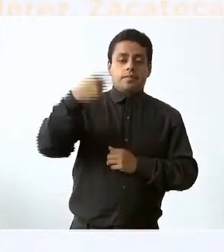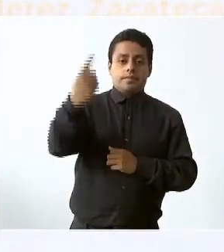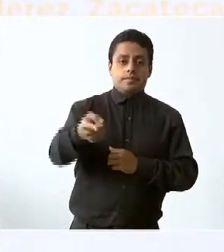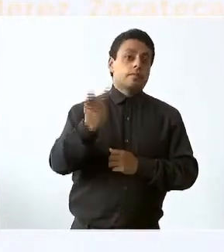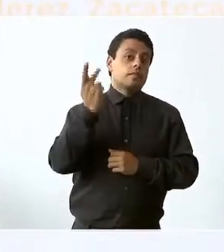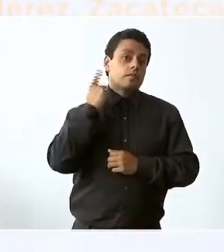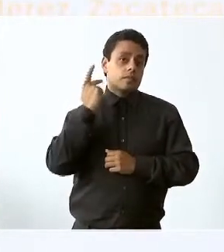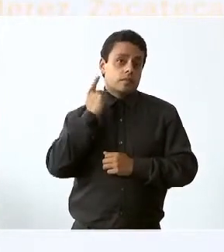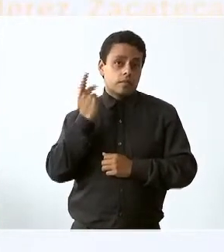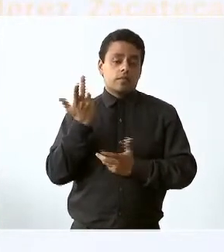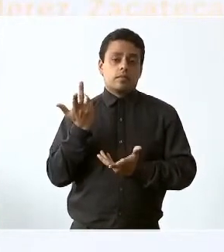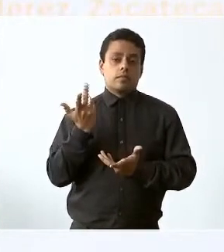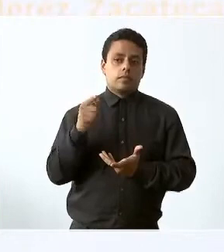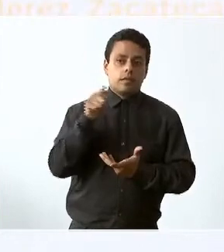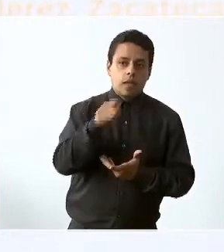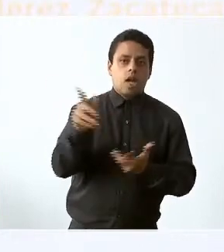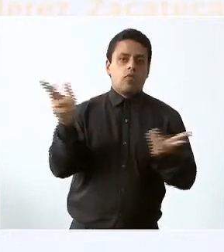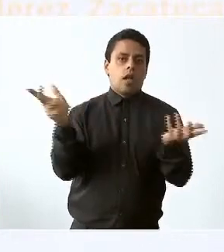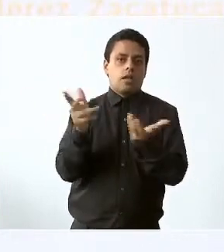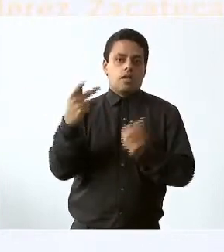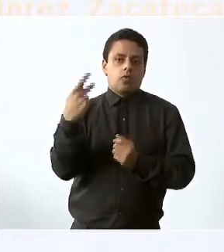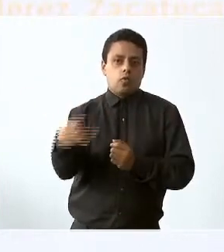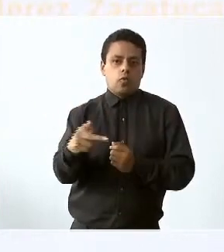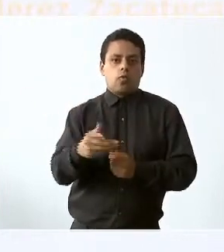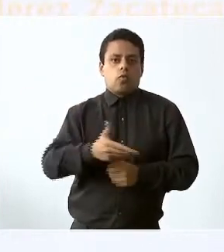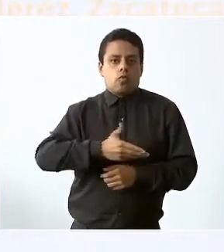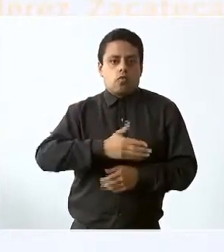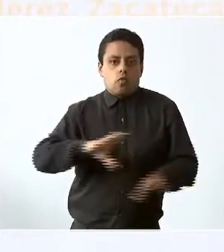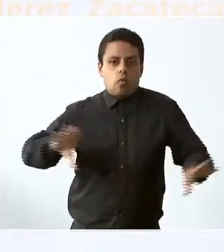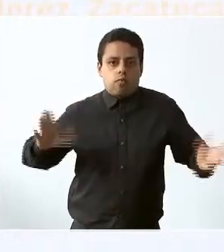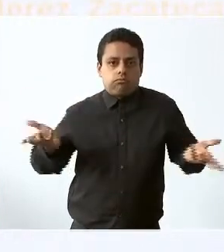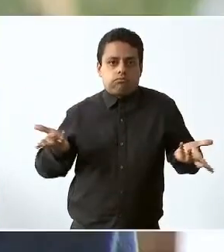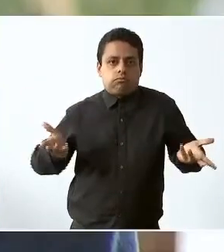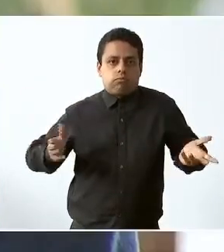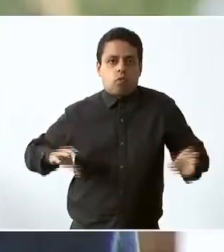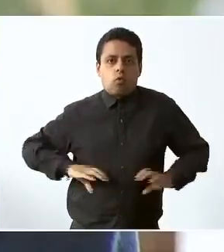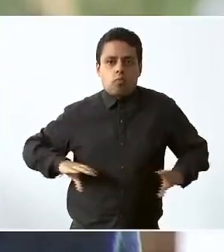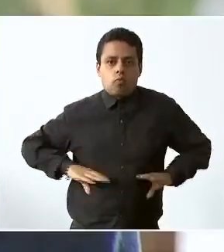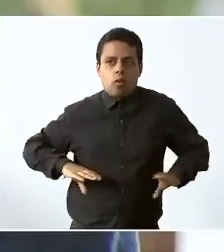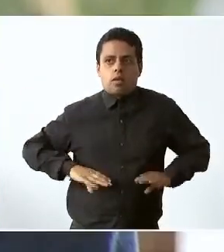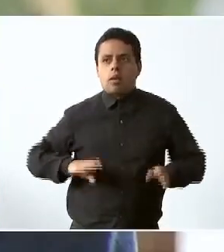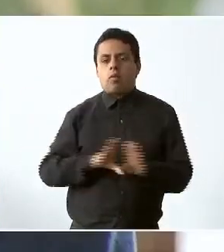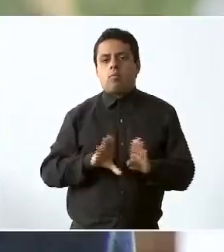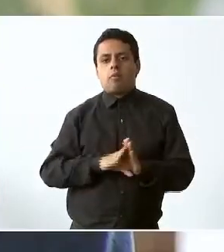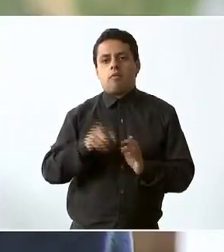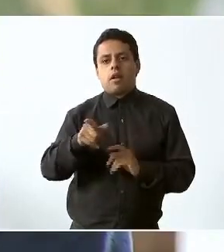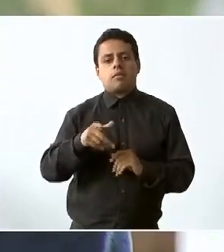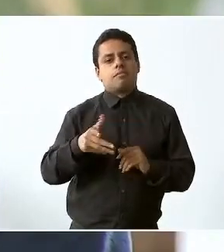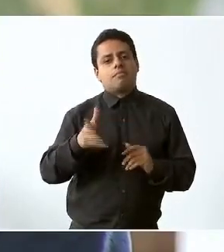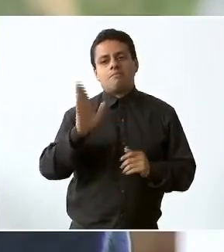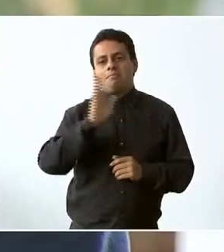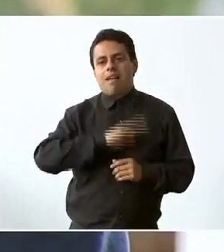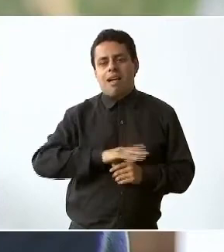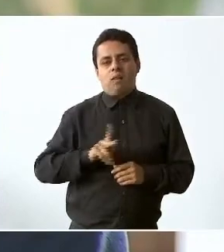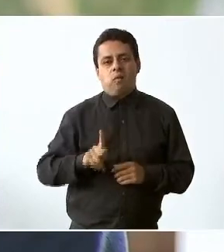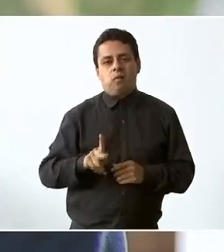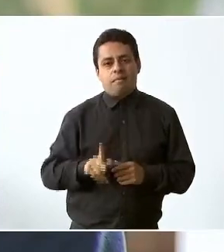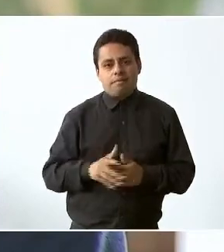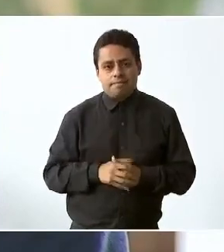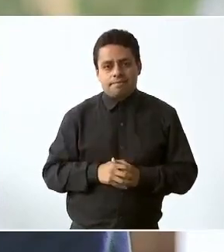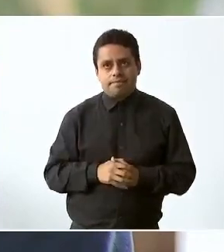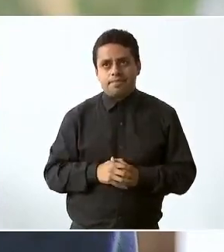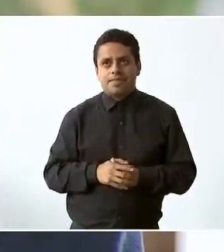político, moral, fue inconsecuente y acomodaticio.